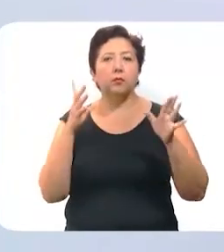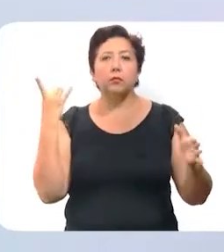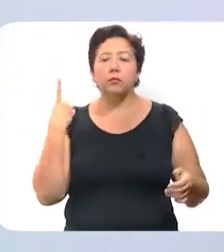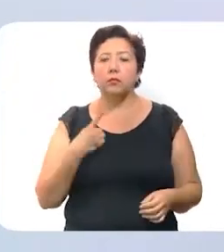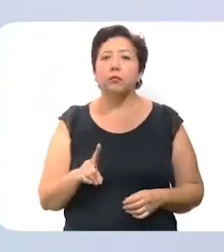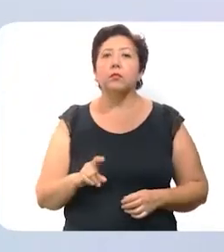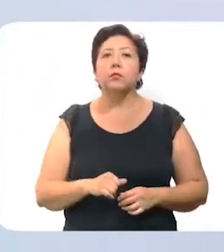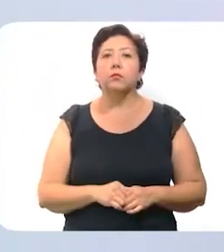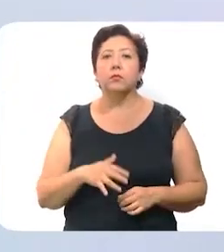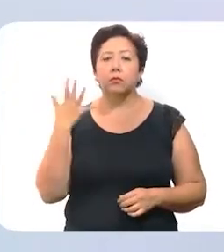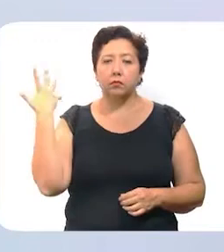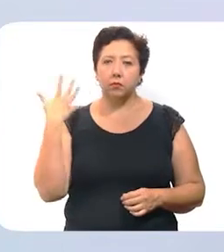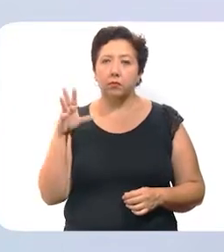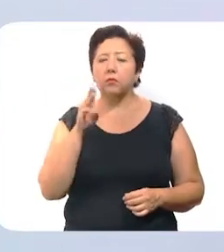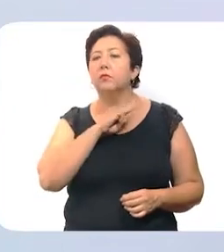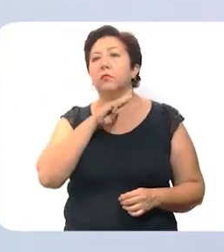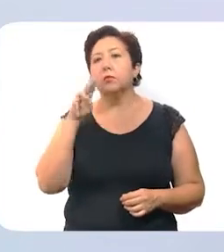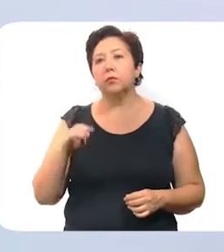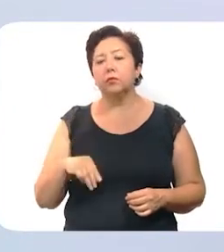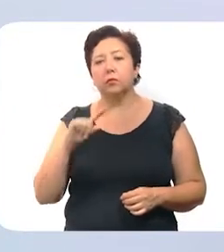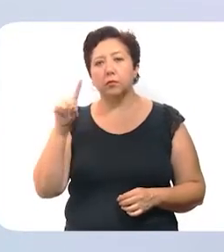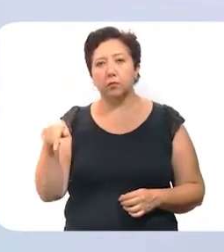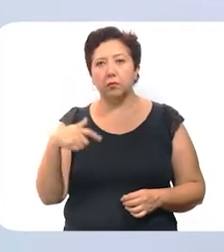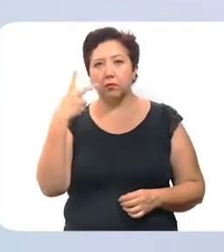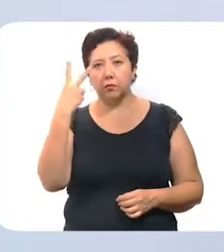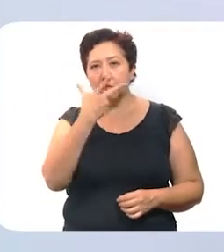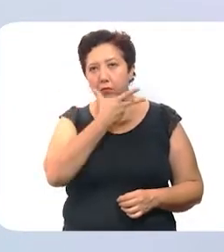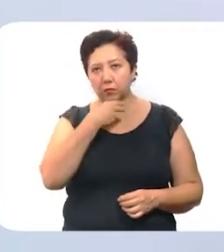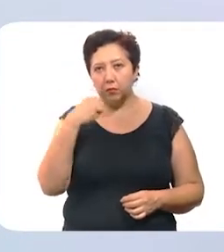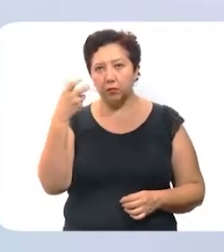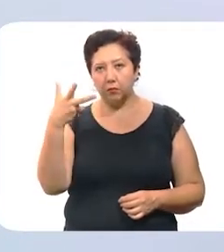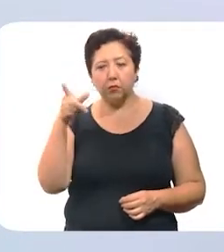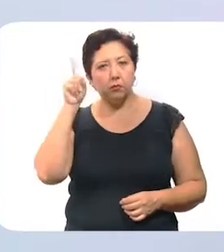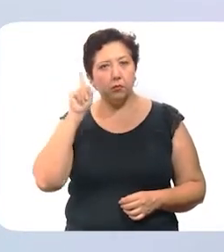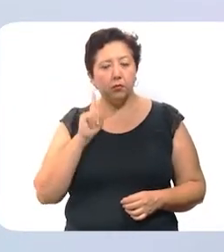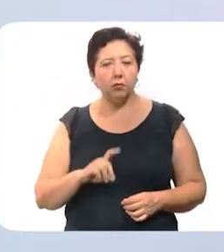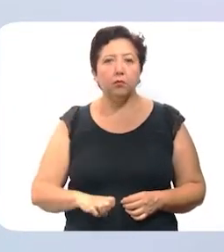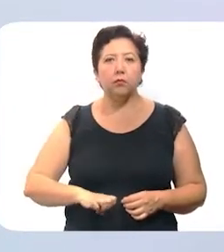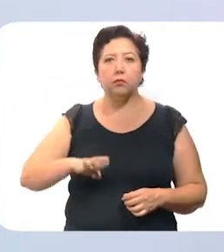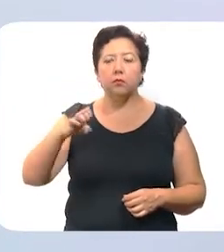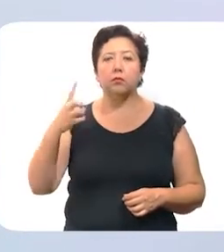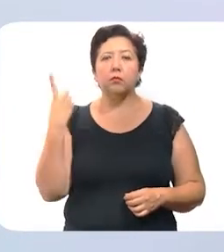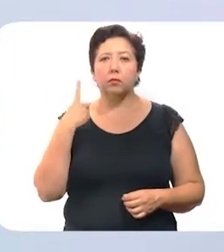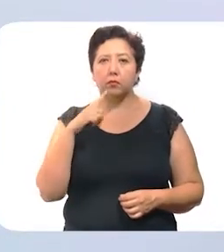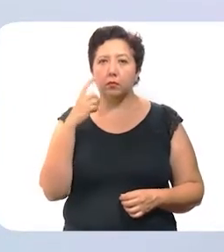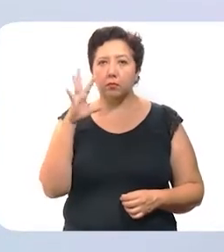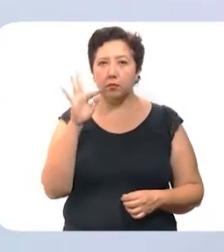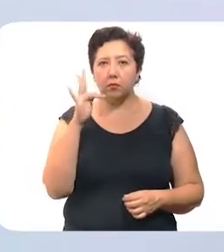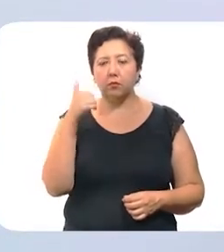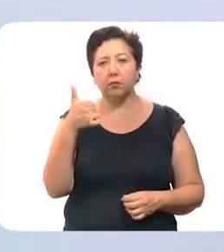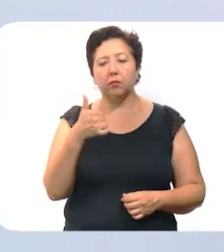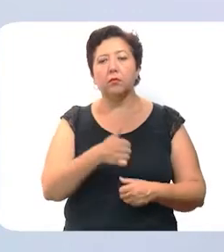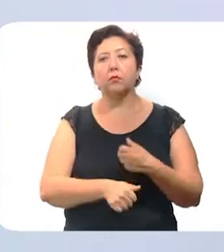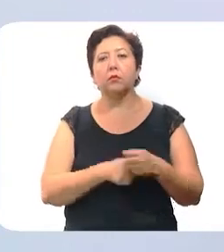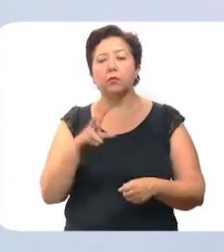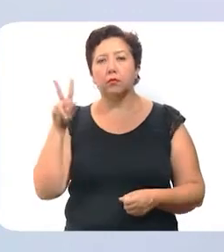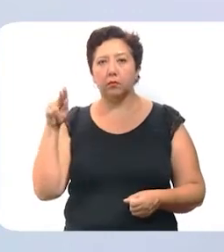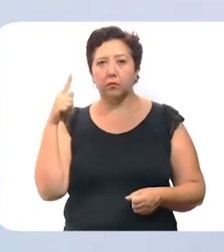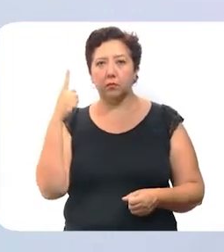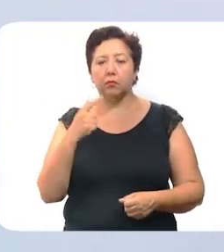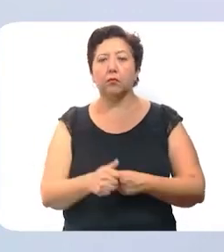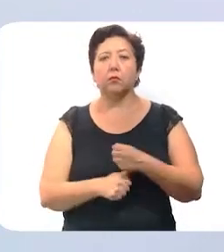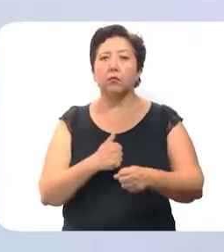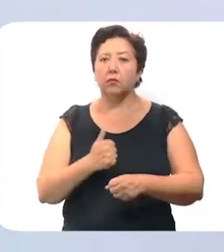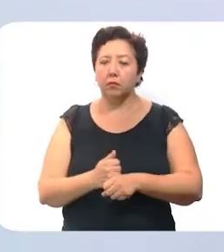médico informamos de 10 fallecimientos. Son 2 hombres y 8 mujeres, de un rango de edad de 46 años a